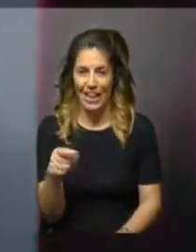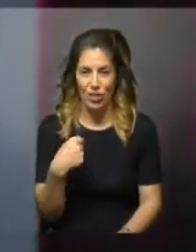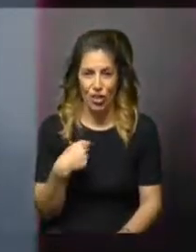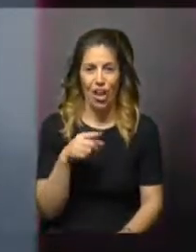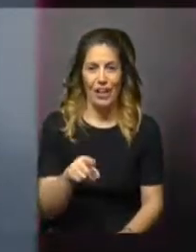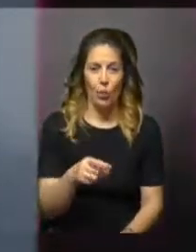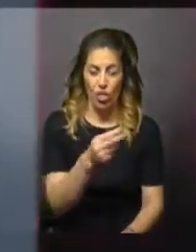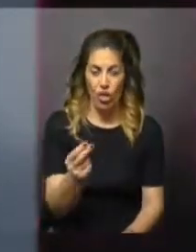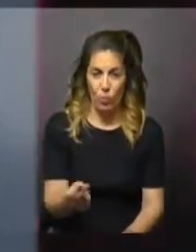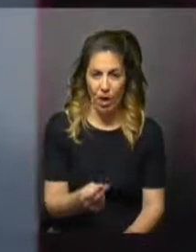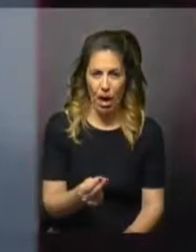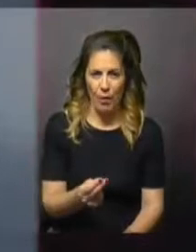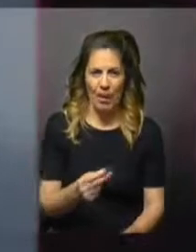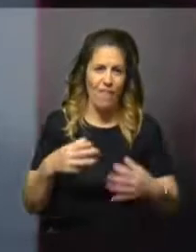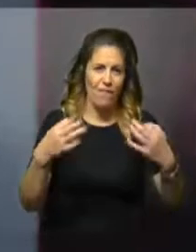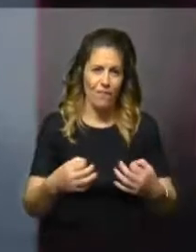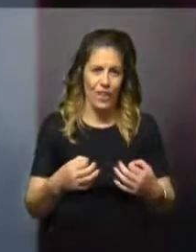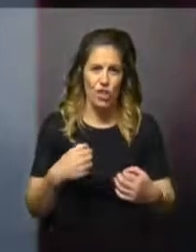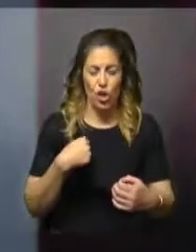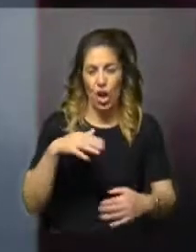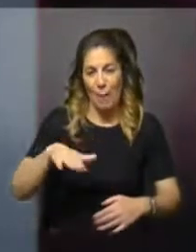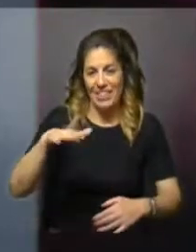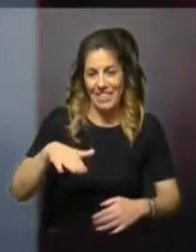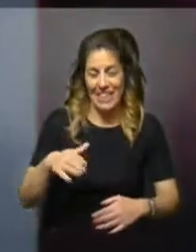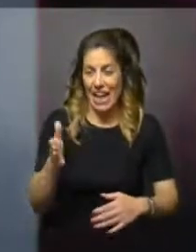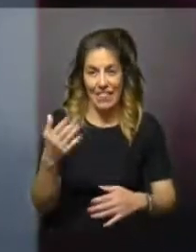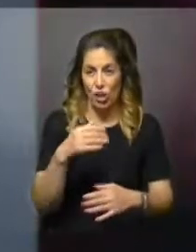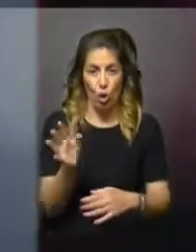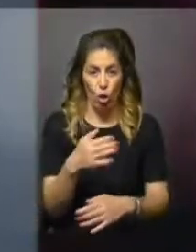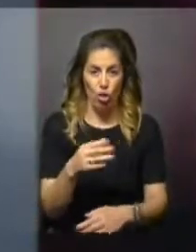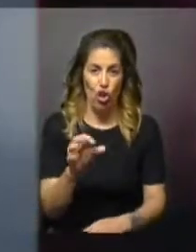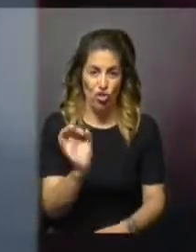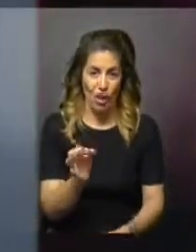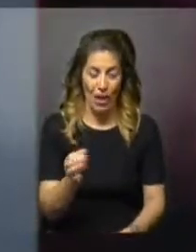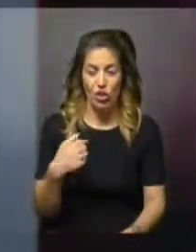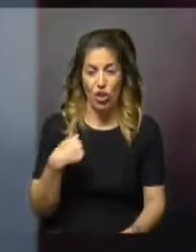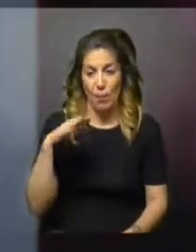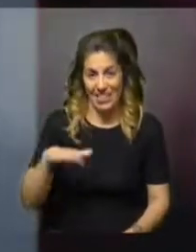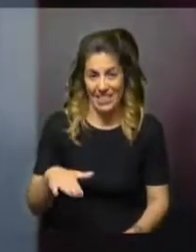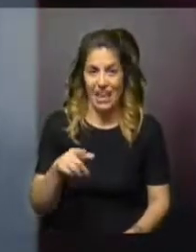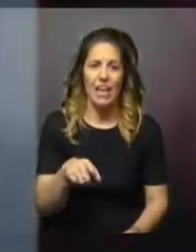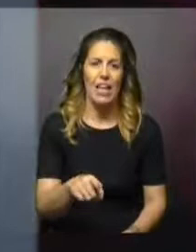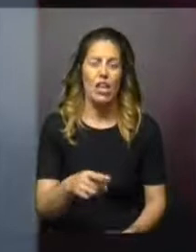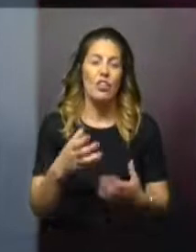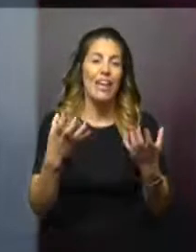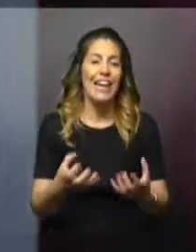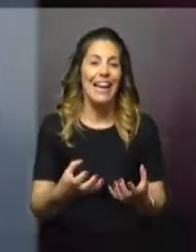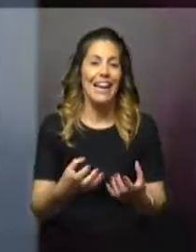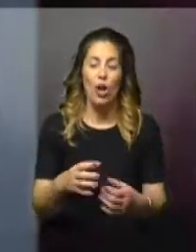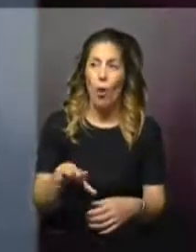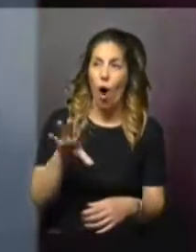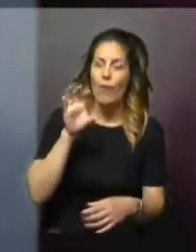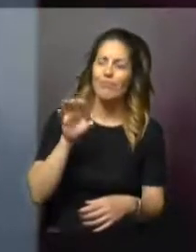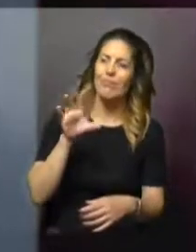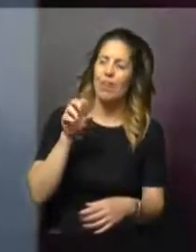Y eso y era como bien de sos la más chica de todos los hermanos entonces este bueno como eso de querer como como admiración